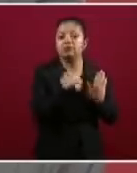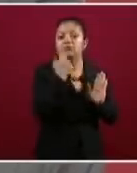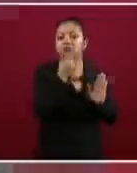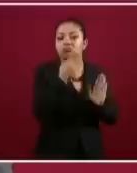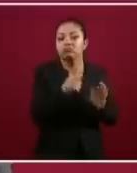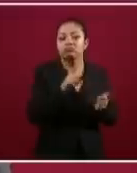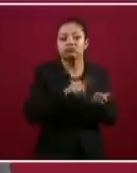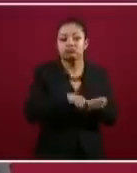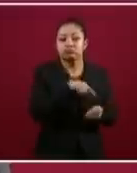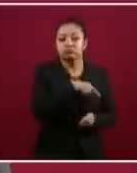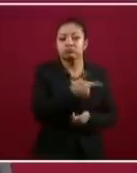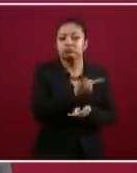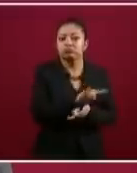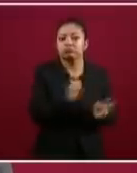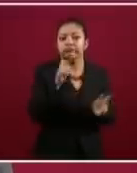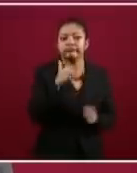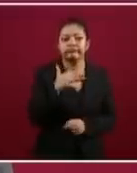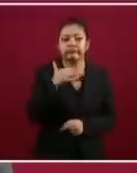la corrupción.